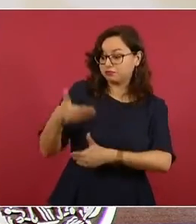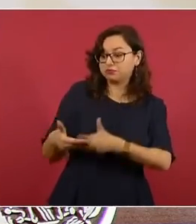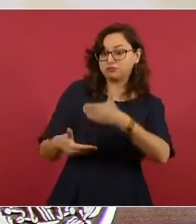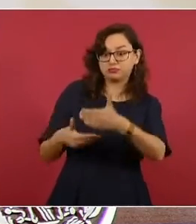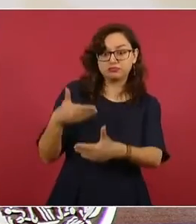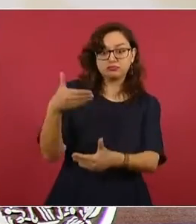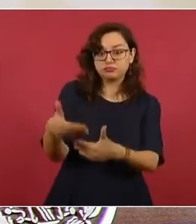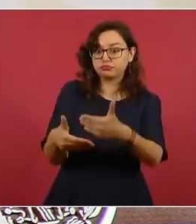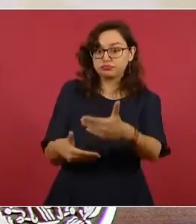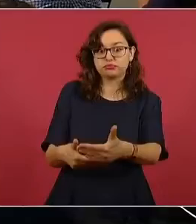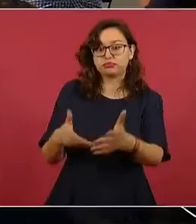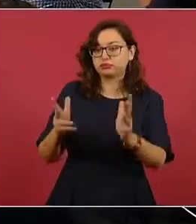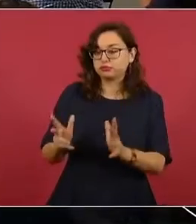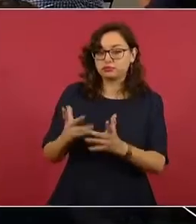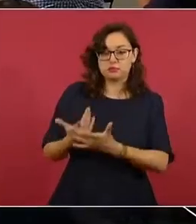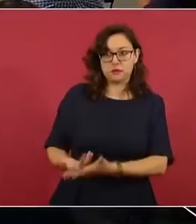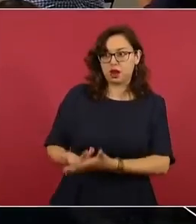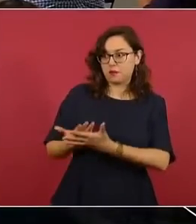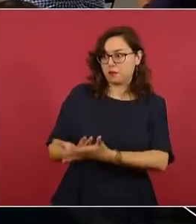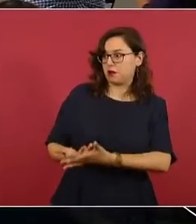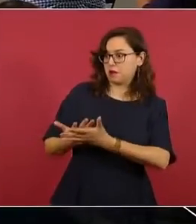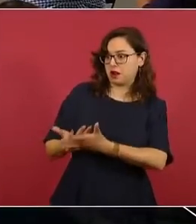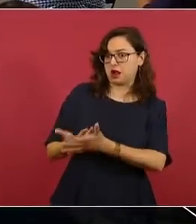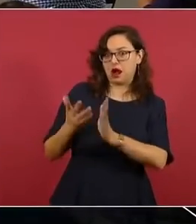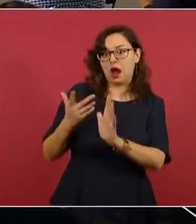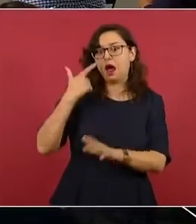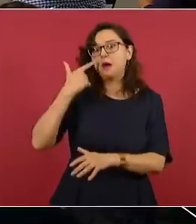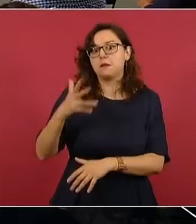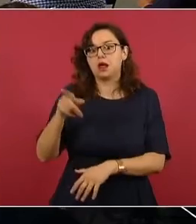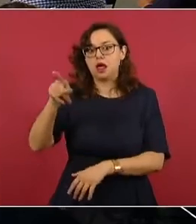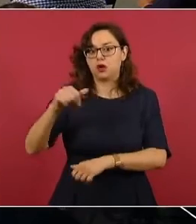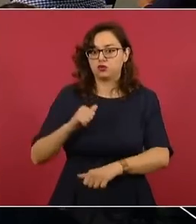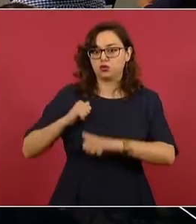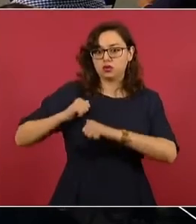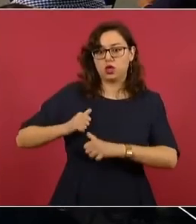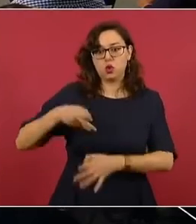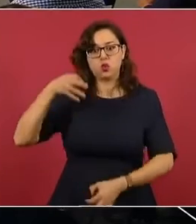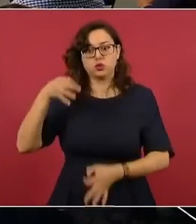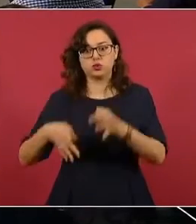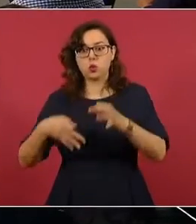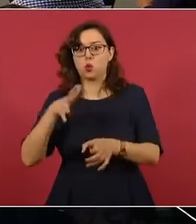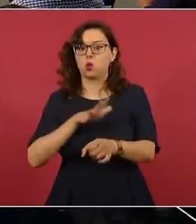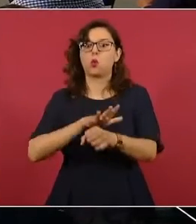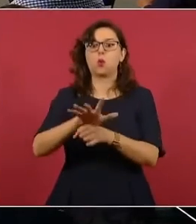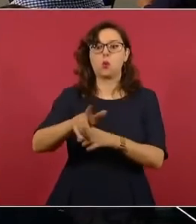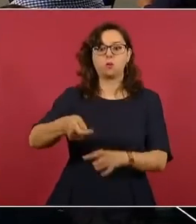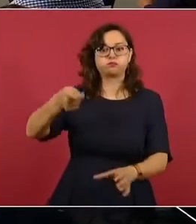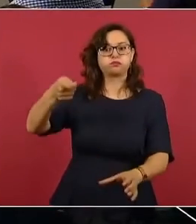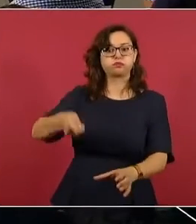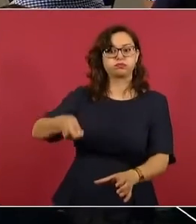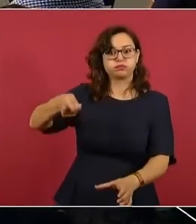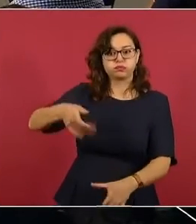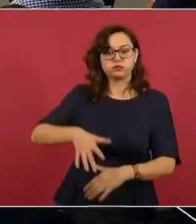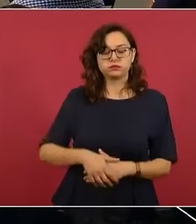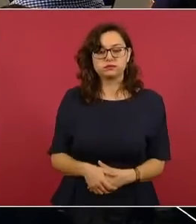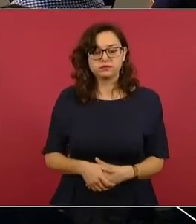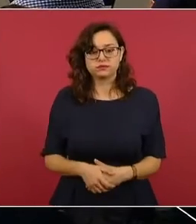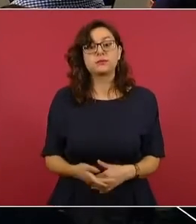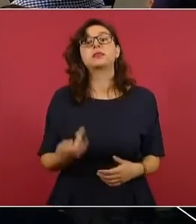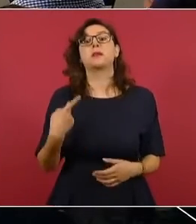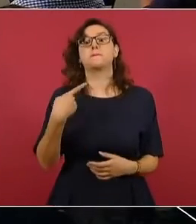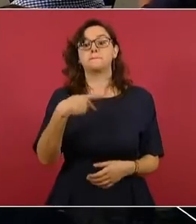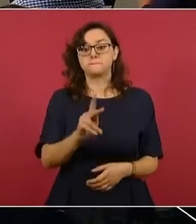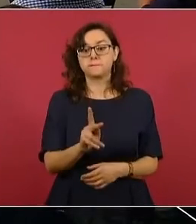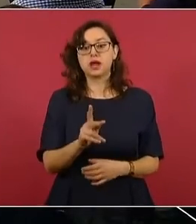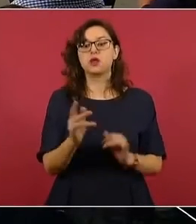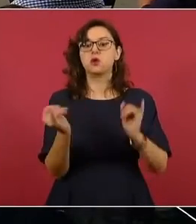propio proceso judicial, pero también hay un grupo de trabajo que está